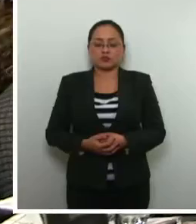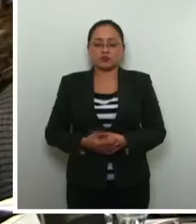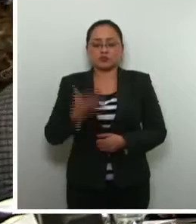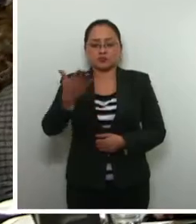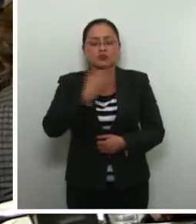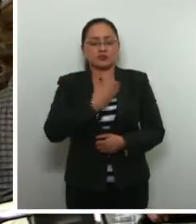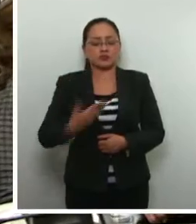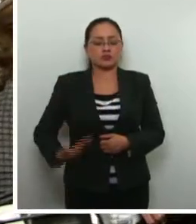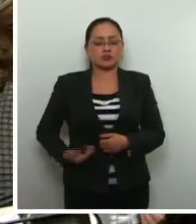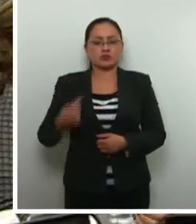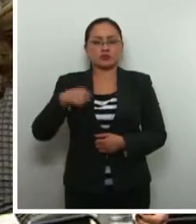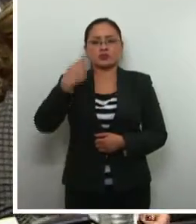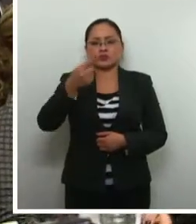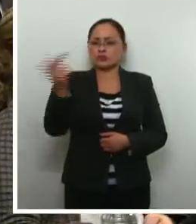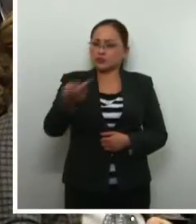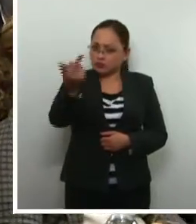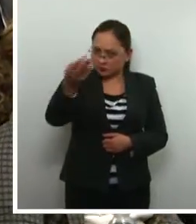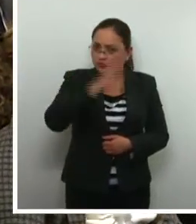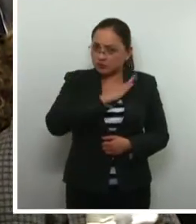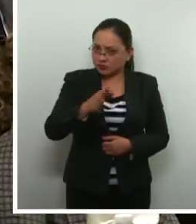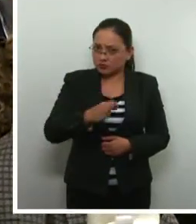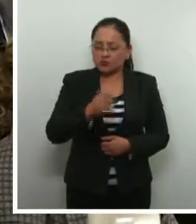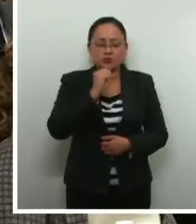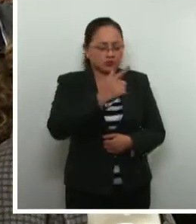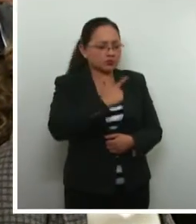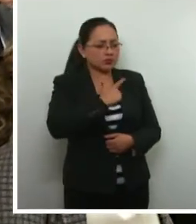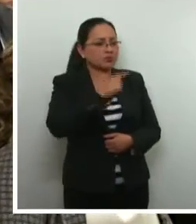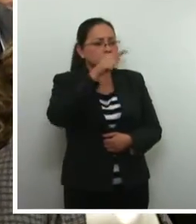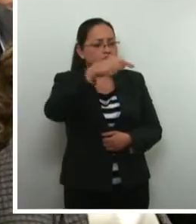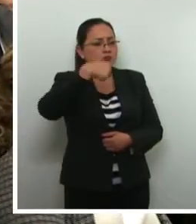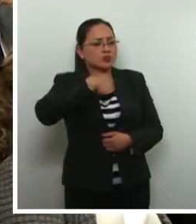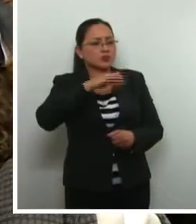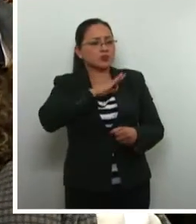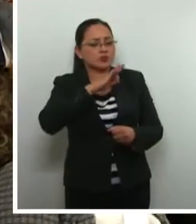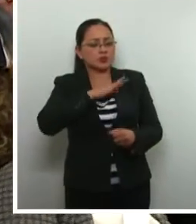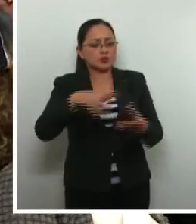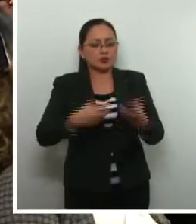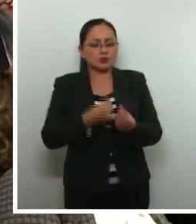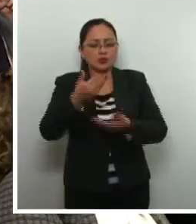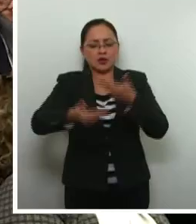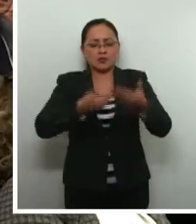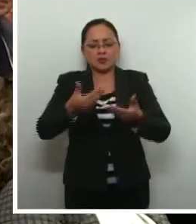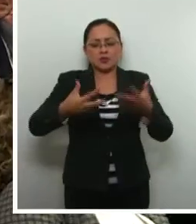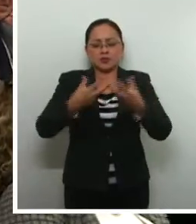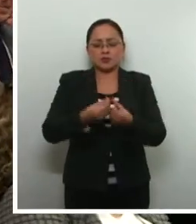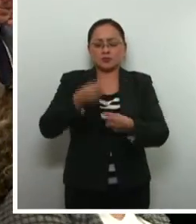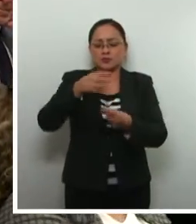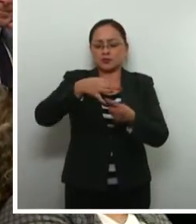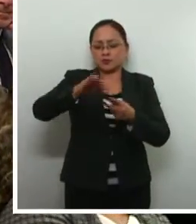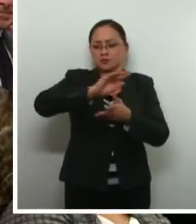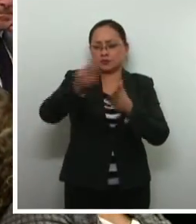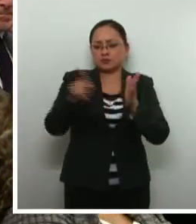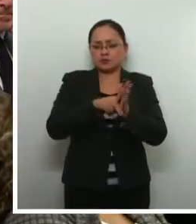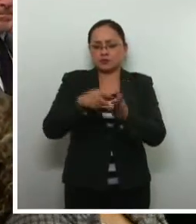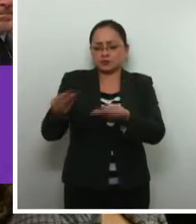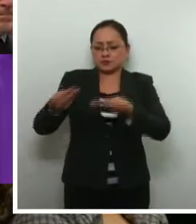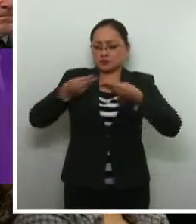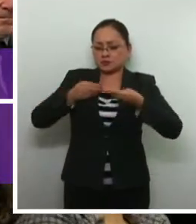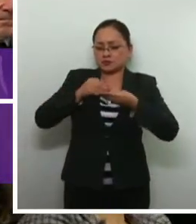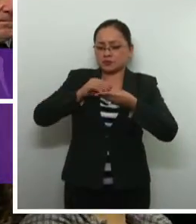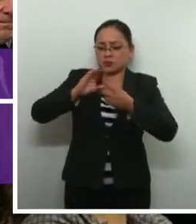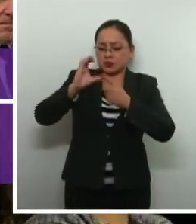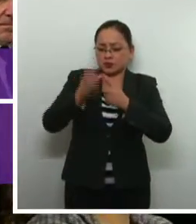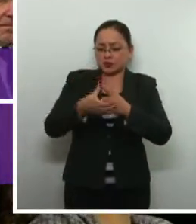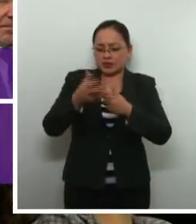Presidente, ¿me permite hacerle una pregunta? Con mucho gusto. ¿Podría usted verificar con el apoyo de servicios parlamentarios y la reserva que me dio la comisión después